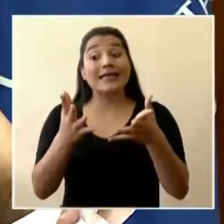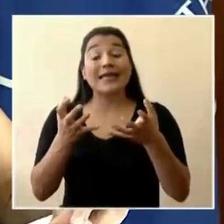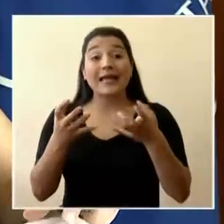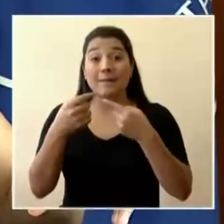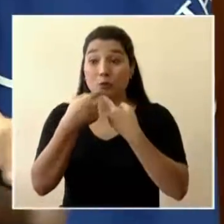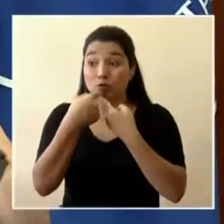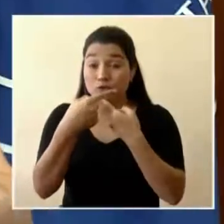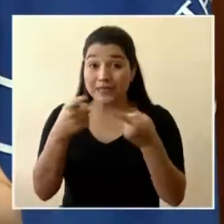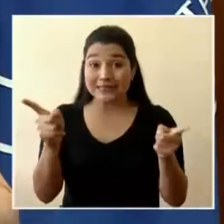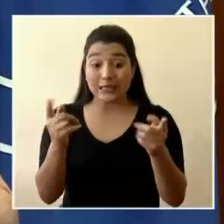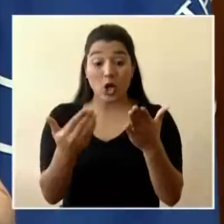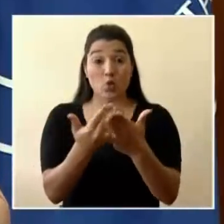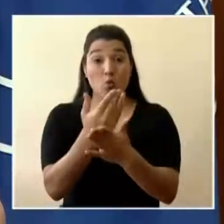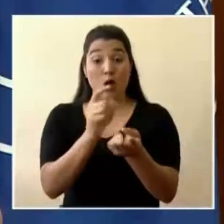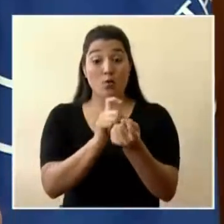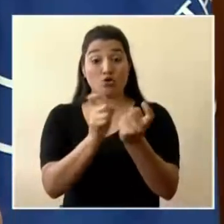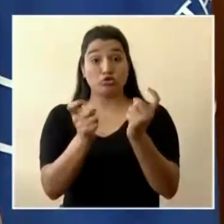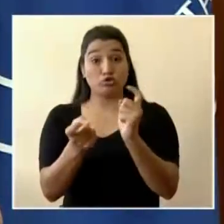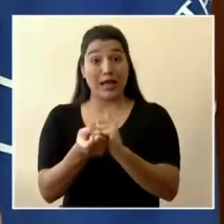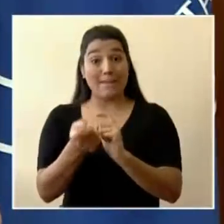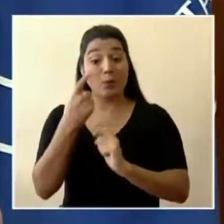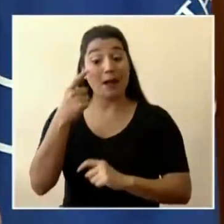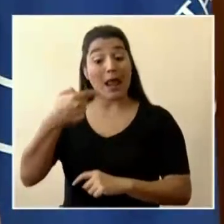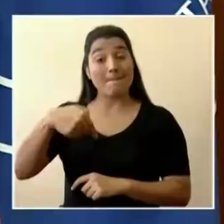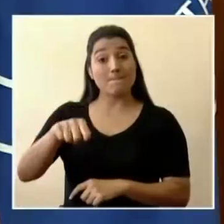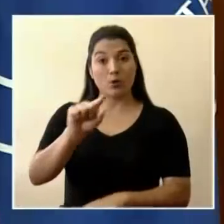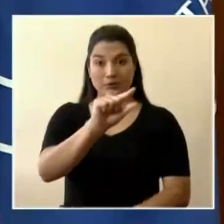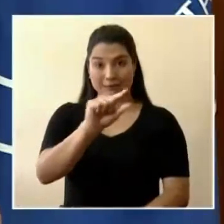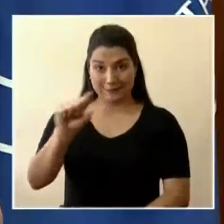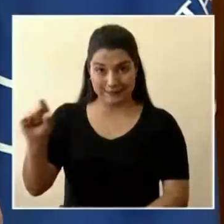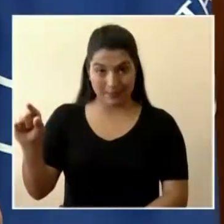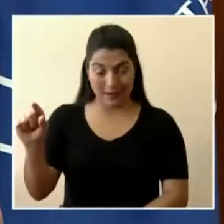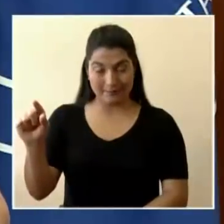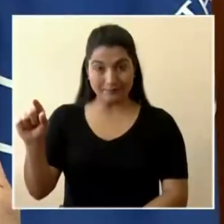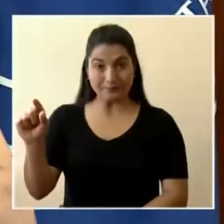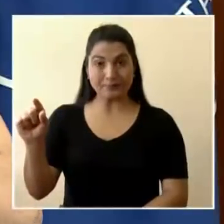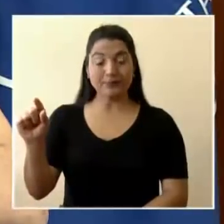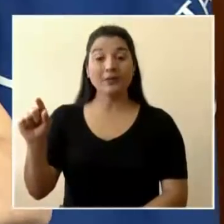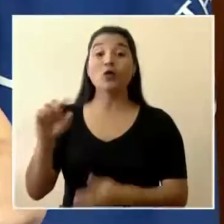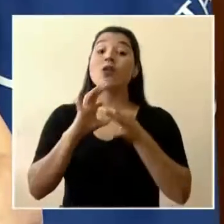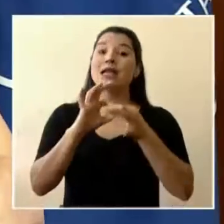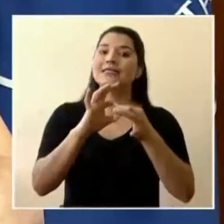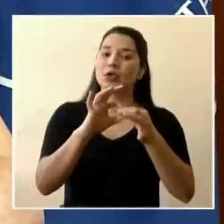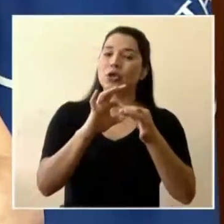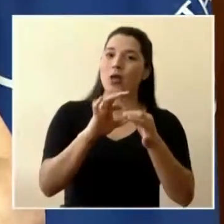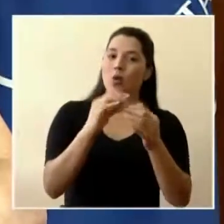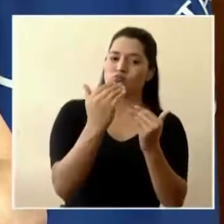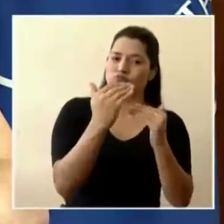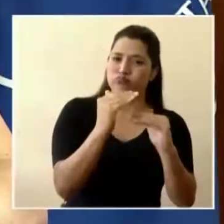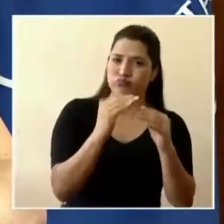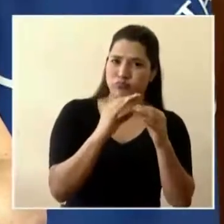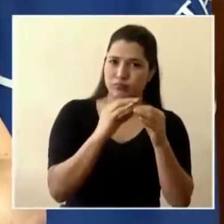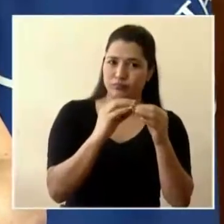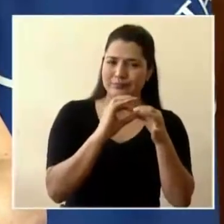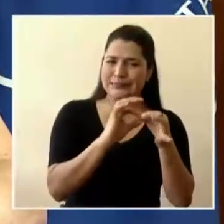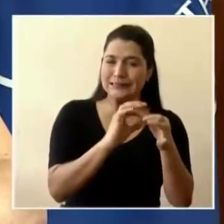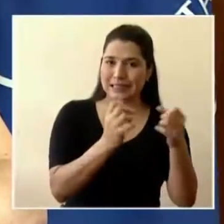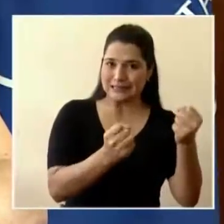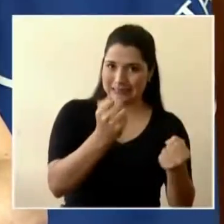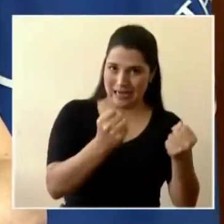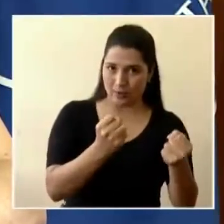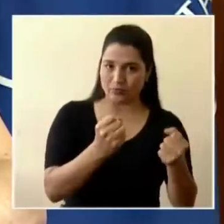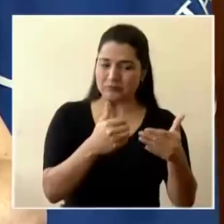medidas que van a aplicar para la próxima semana, tanto en lo que es la restricción por placas, que de eso va a hablar el ministro